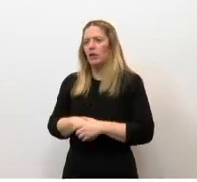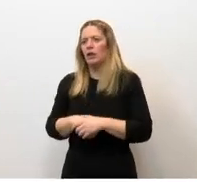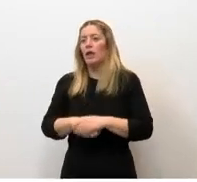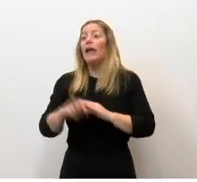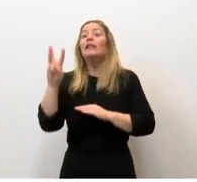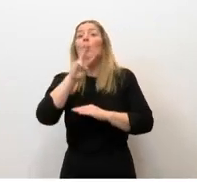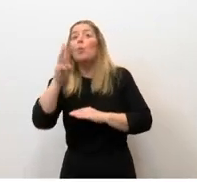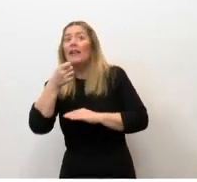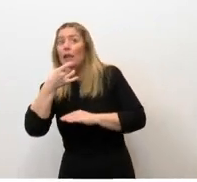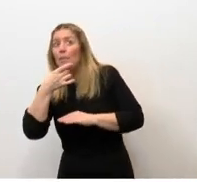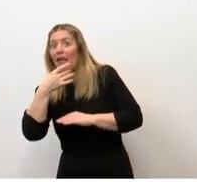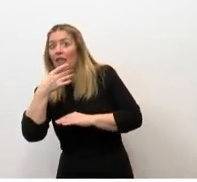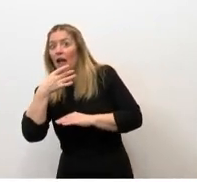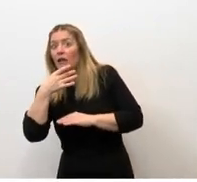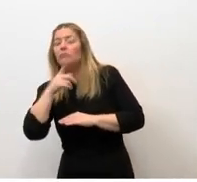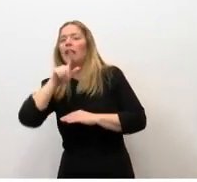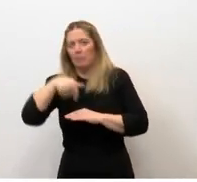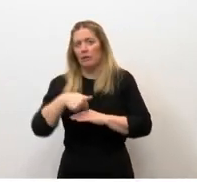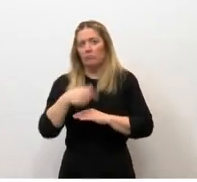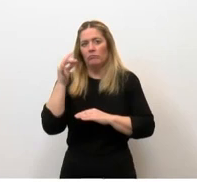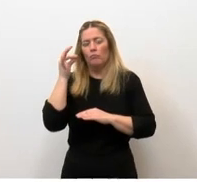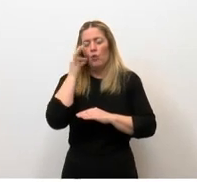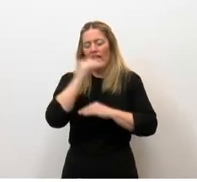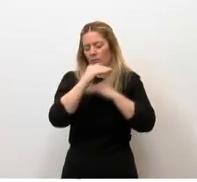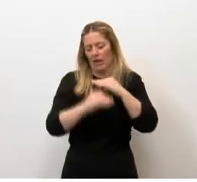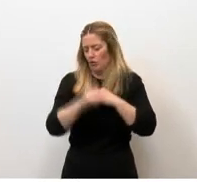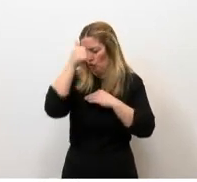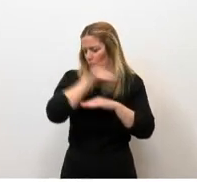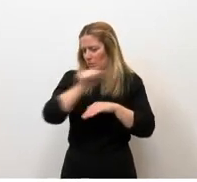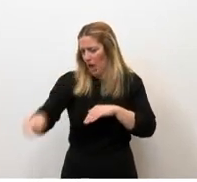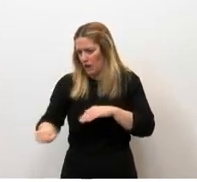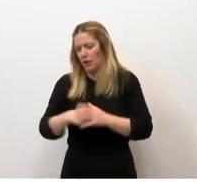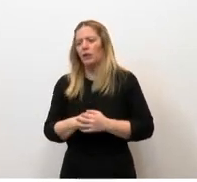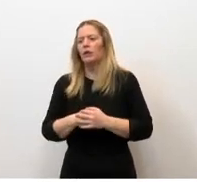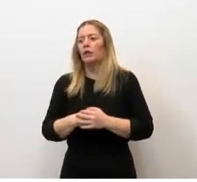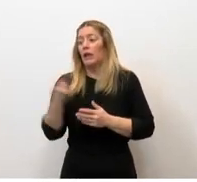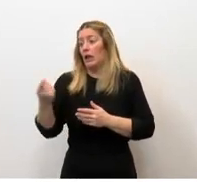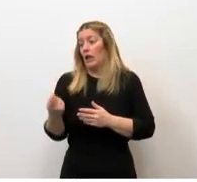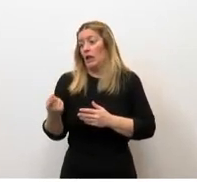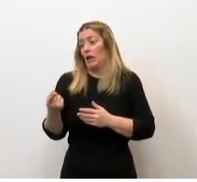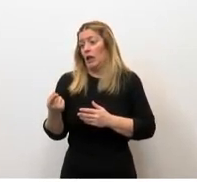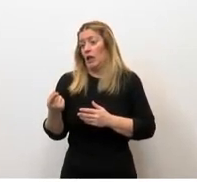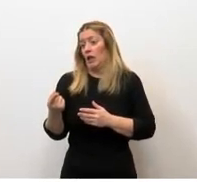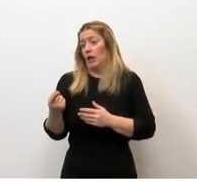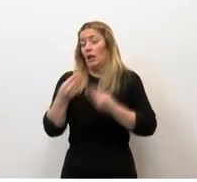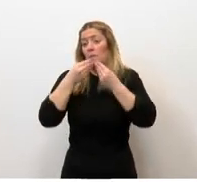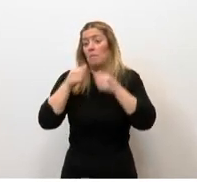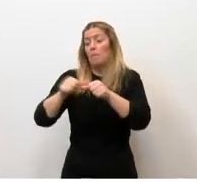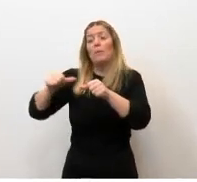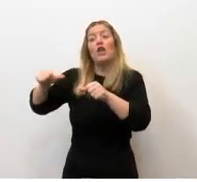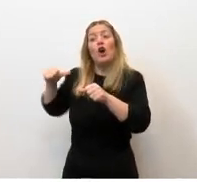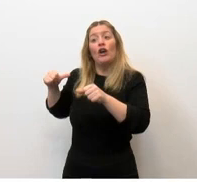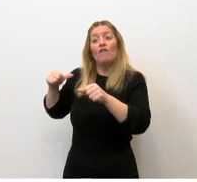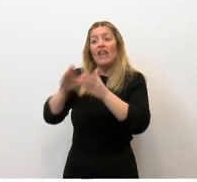menos mujeres que hombres. Y las biografías podéis ver aquí que están en los diferentes idiomas